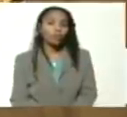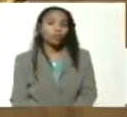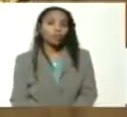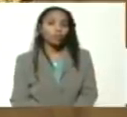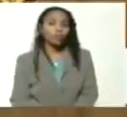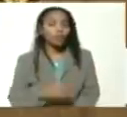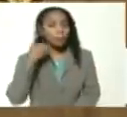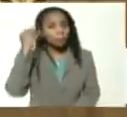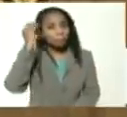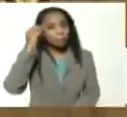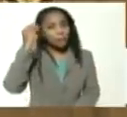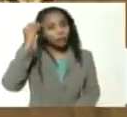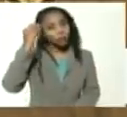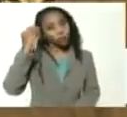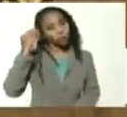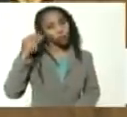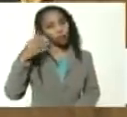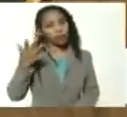Pienso que